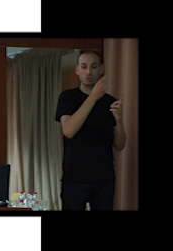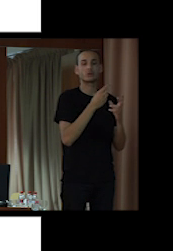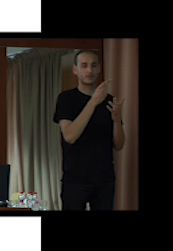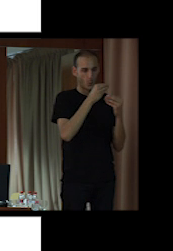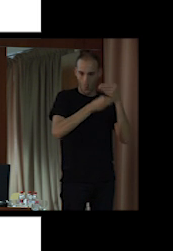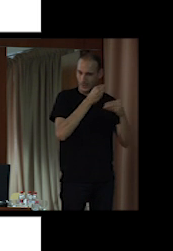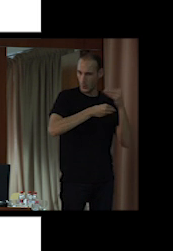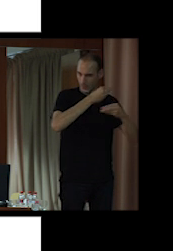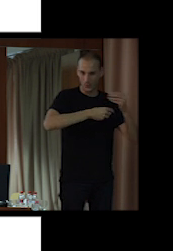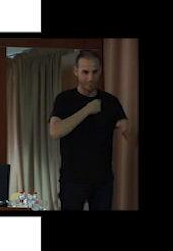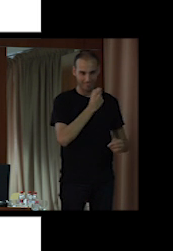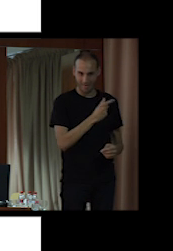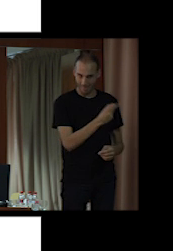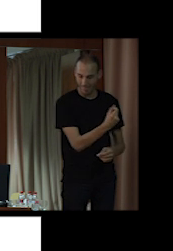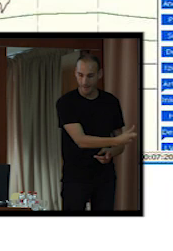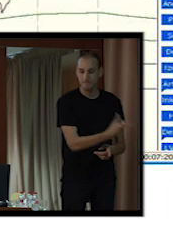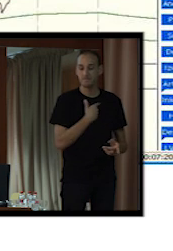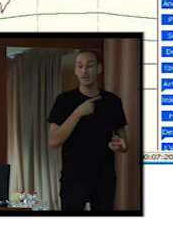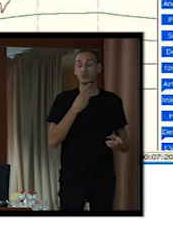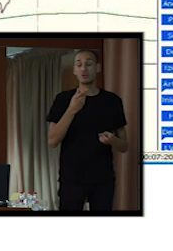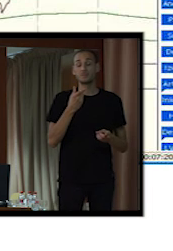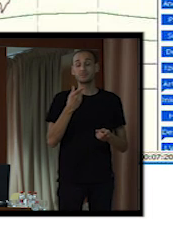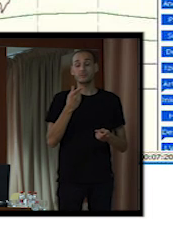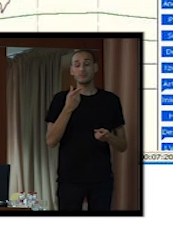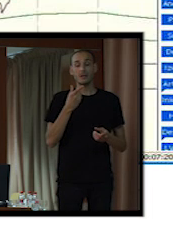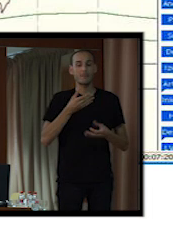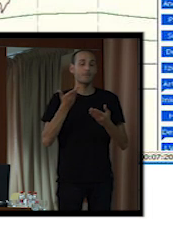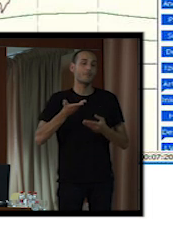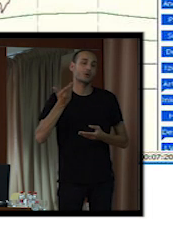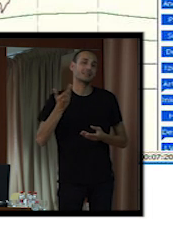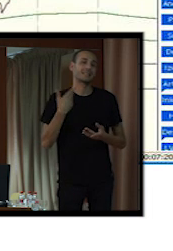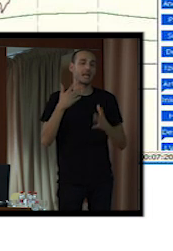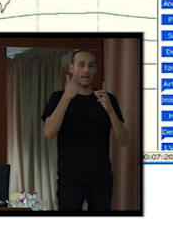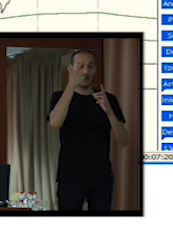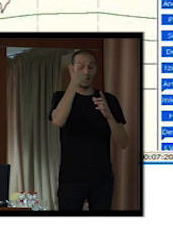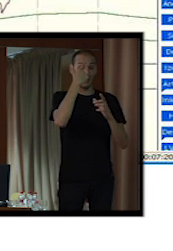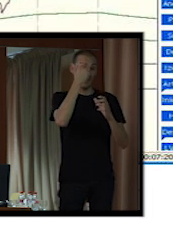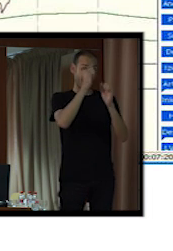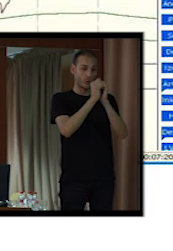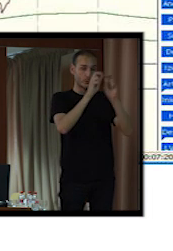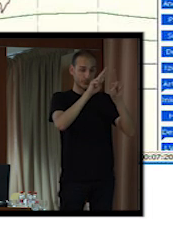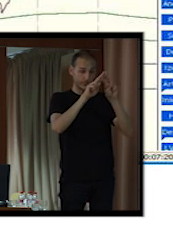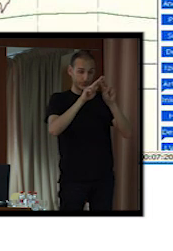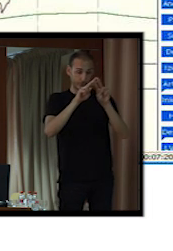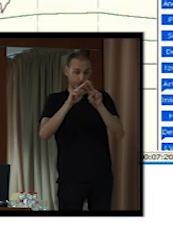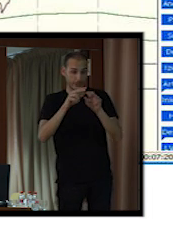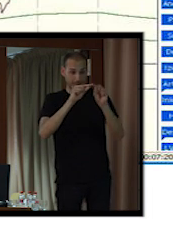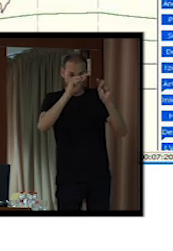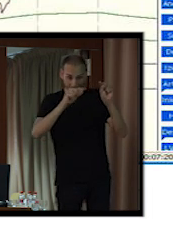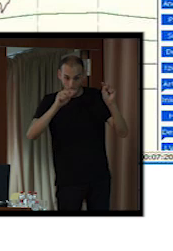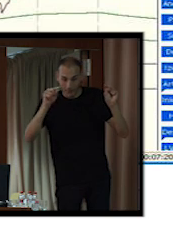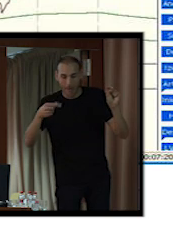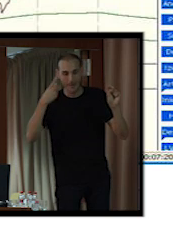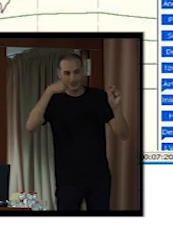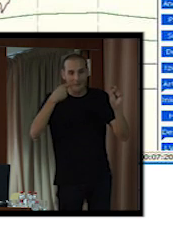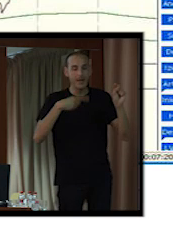varios parámetros del sueño a la vez. Es fundamental que tengamos parámetros de electroencefalograma, parámetros de tono, parámetros de sueño, o sea, de